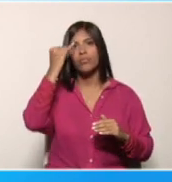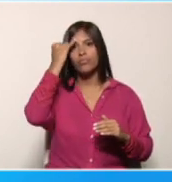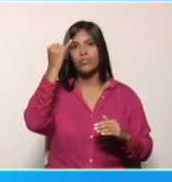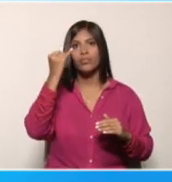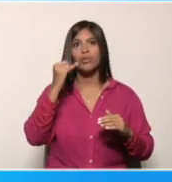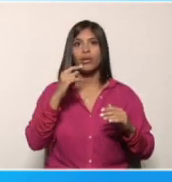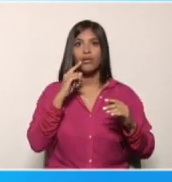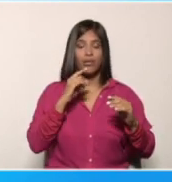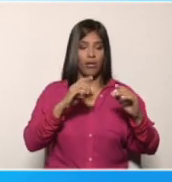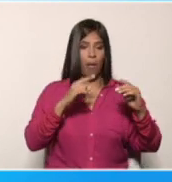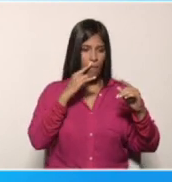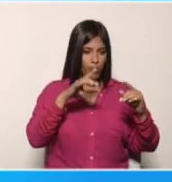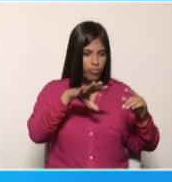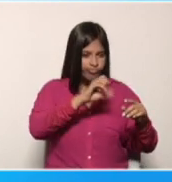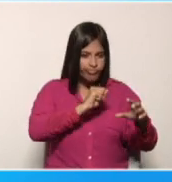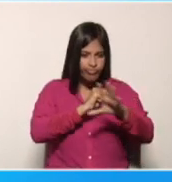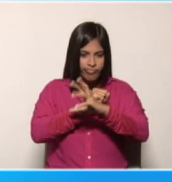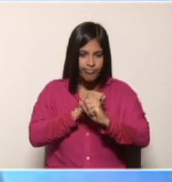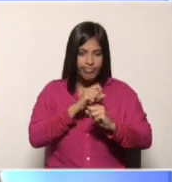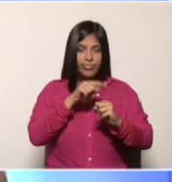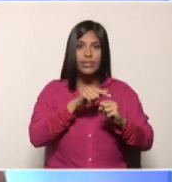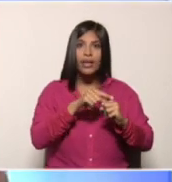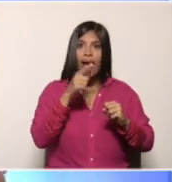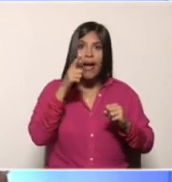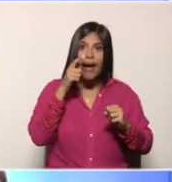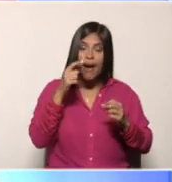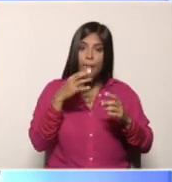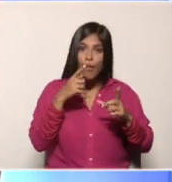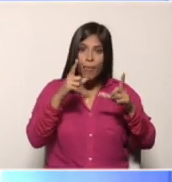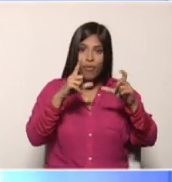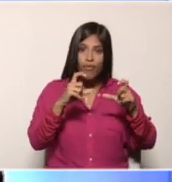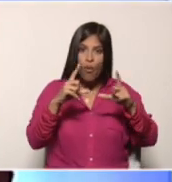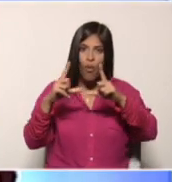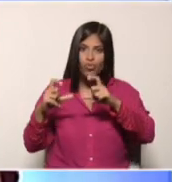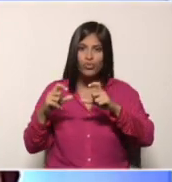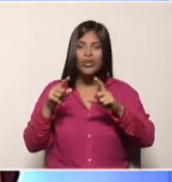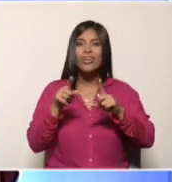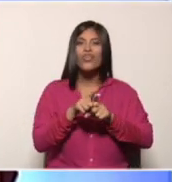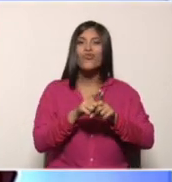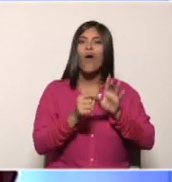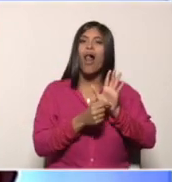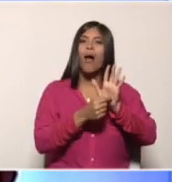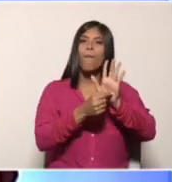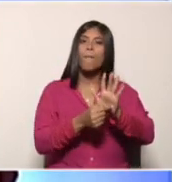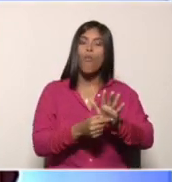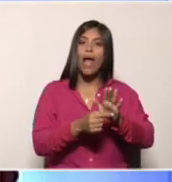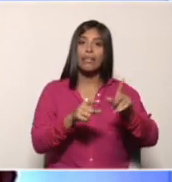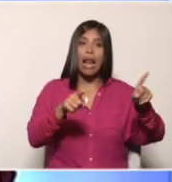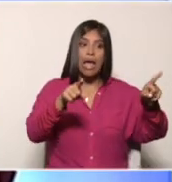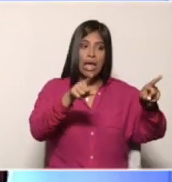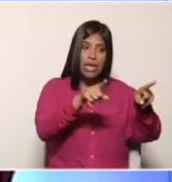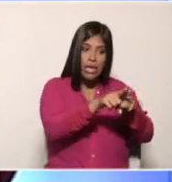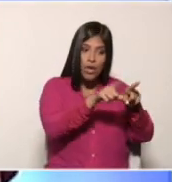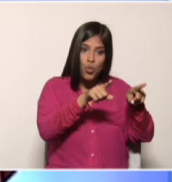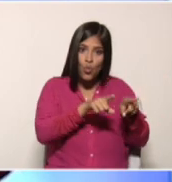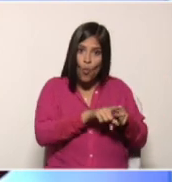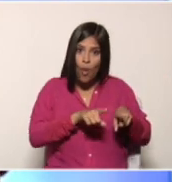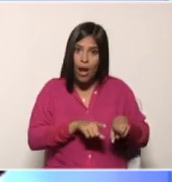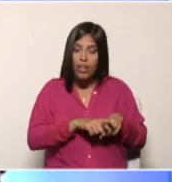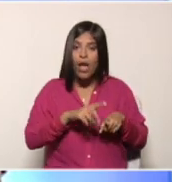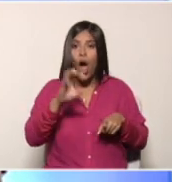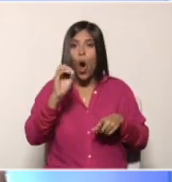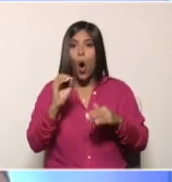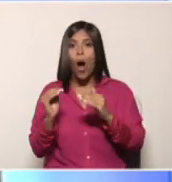imágenes para asociar. Okay. Estas son imágenes que vamos a buscar que representen ese contenido que estamos trabajando y que